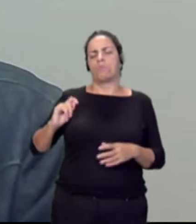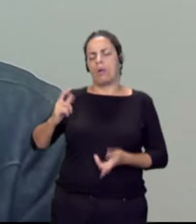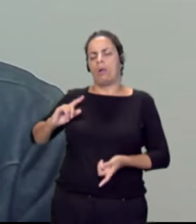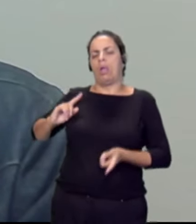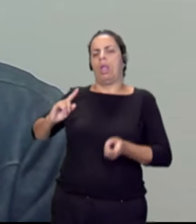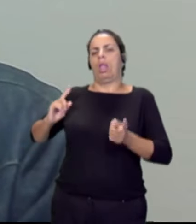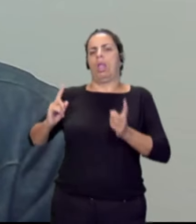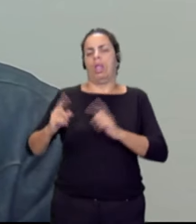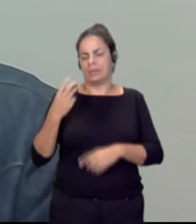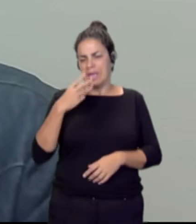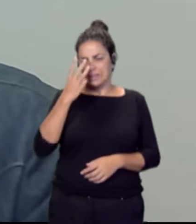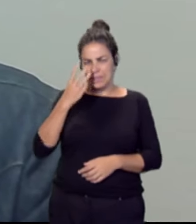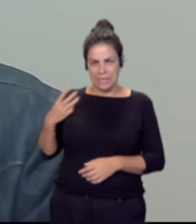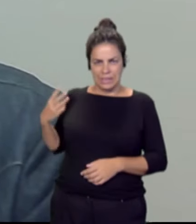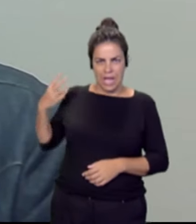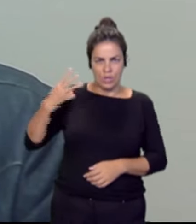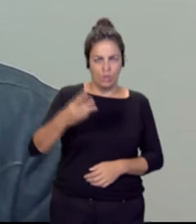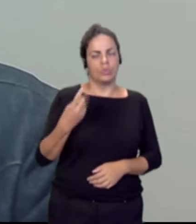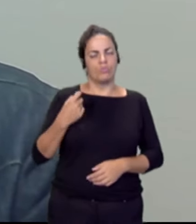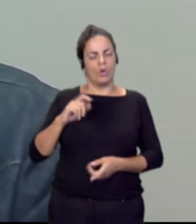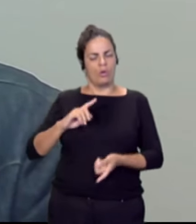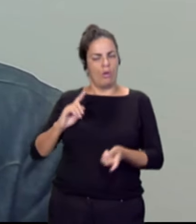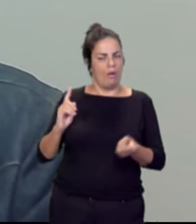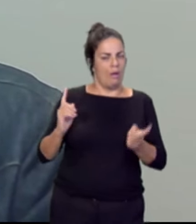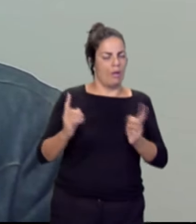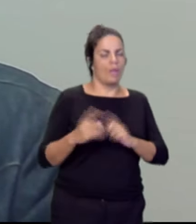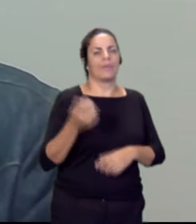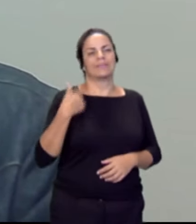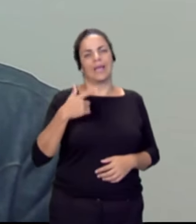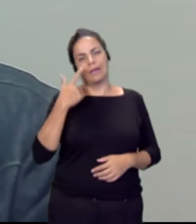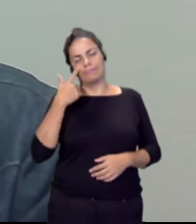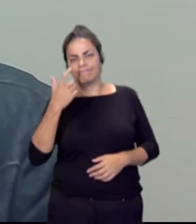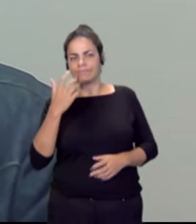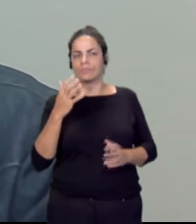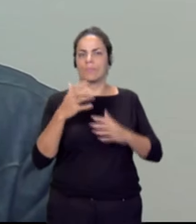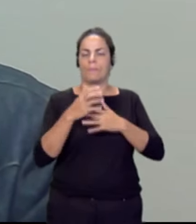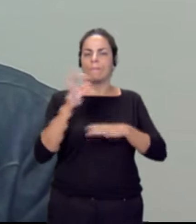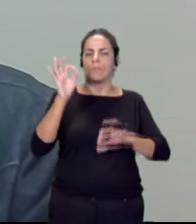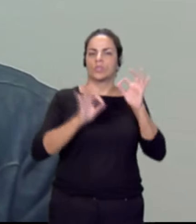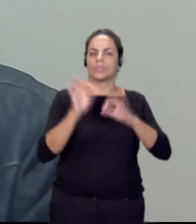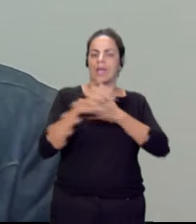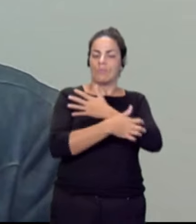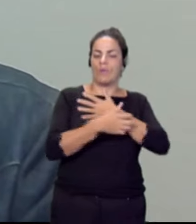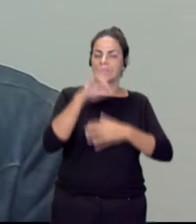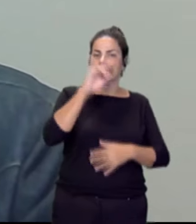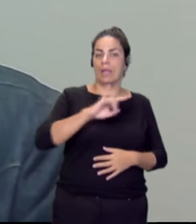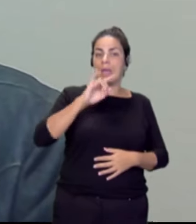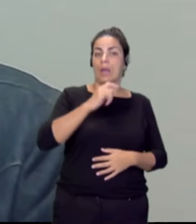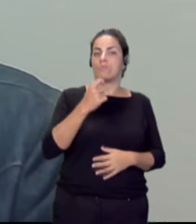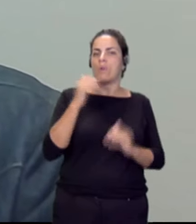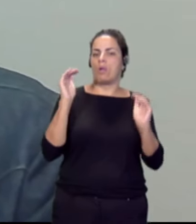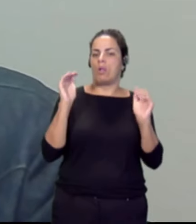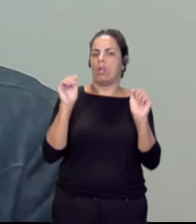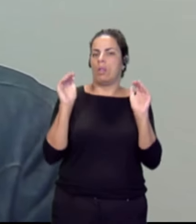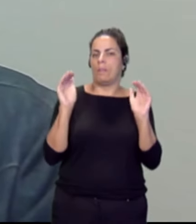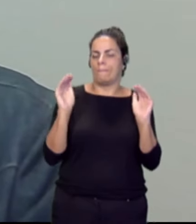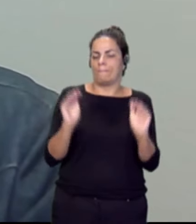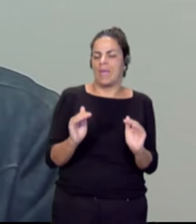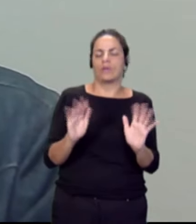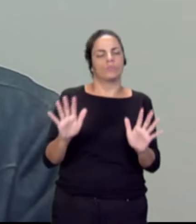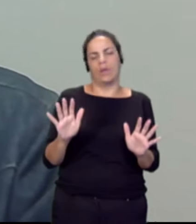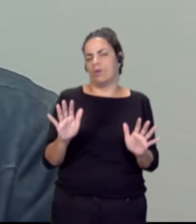observando en los tres últimos años, en los que sí vemos que hay un descenso en las tasas de pobreza en Canarias, pero sigue siendo bastante insuficiente